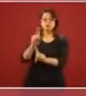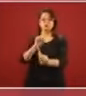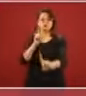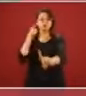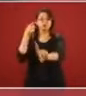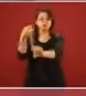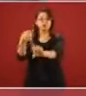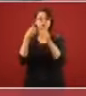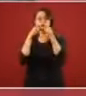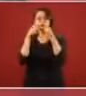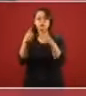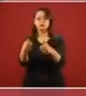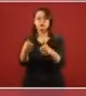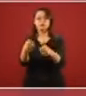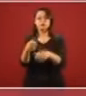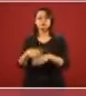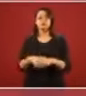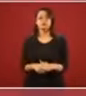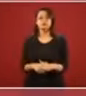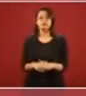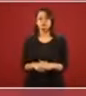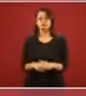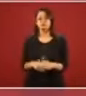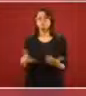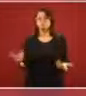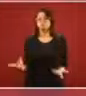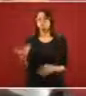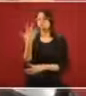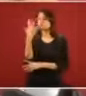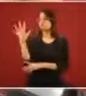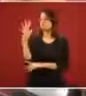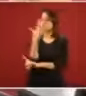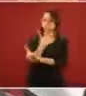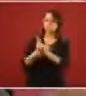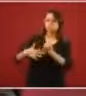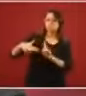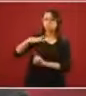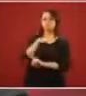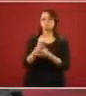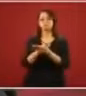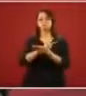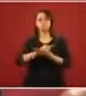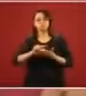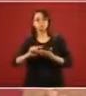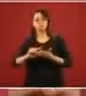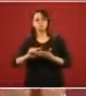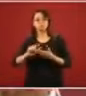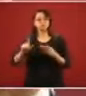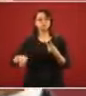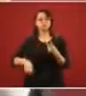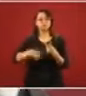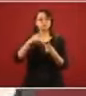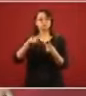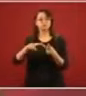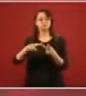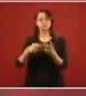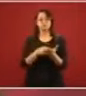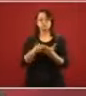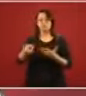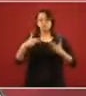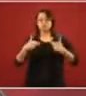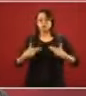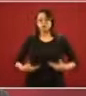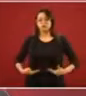ya sea por un medio ambiente limpio, por derechos